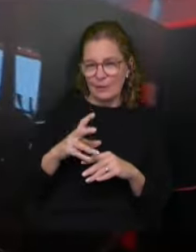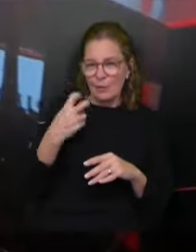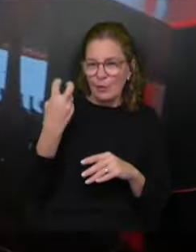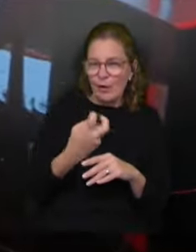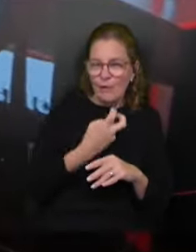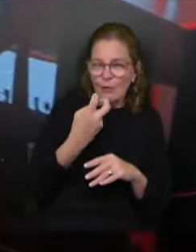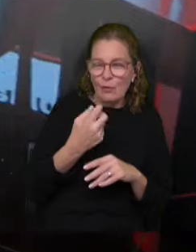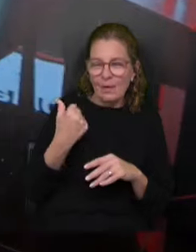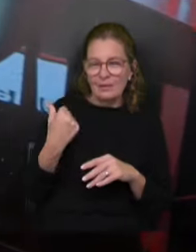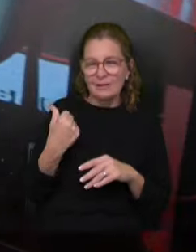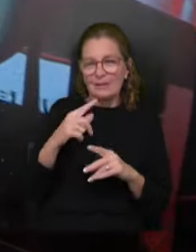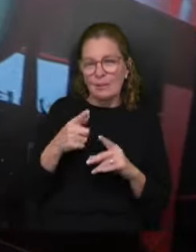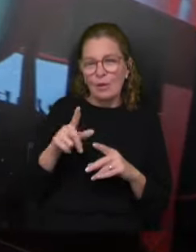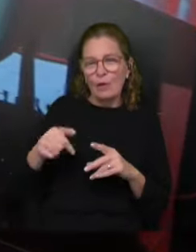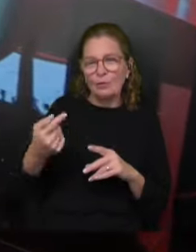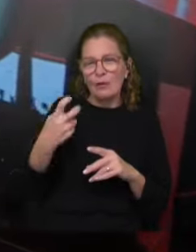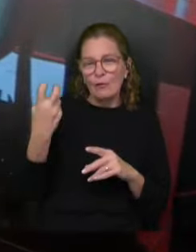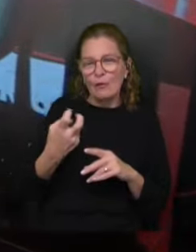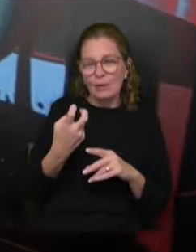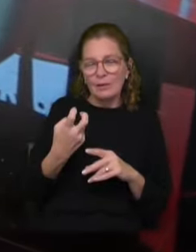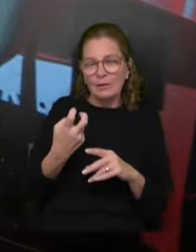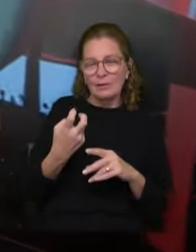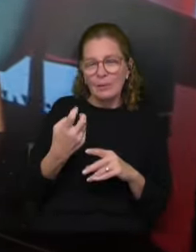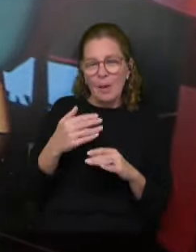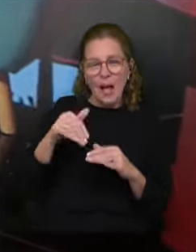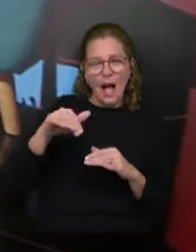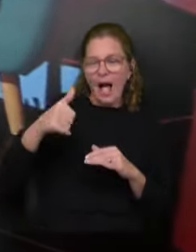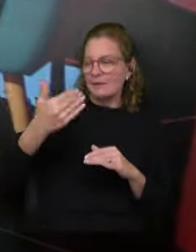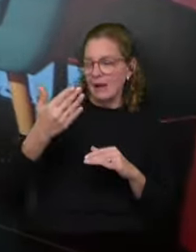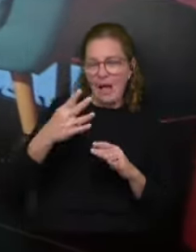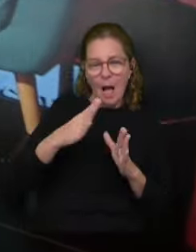búsqueda por el lado de ella y hay otra búsqueda por el lado desde el más allá,